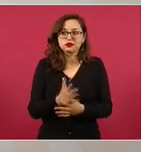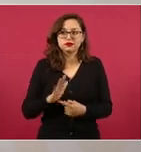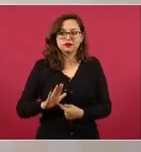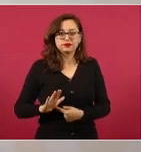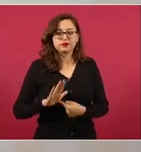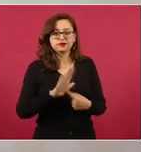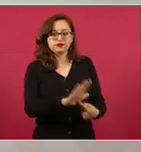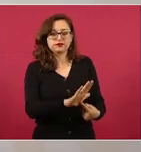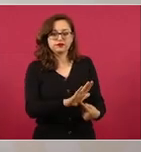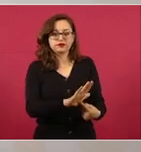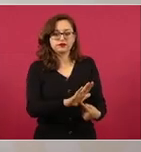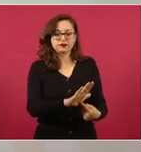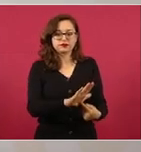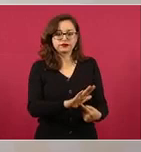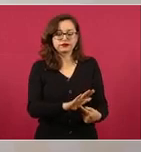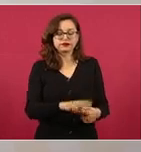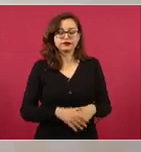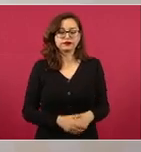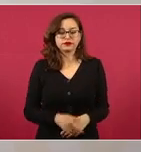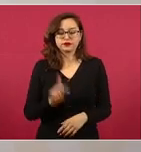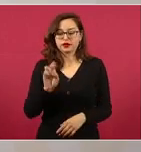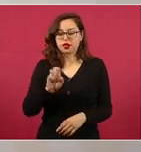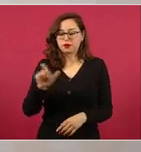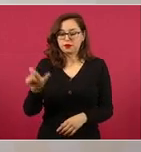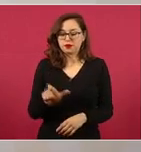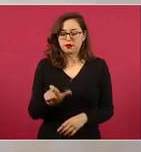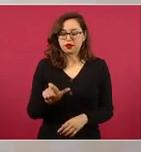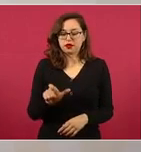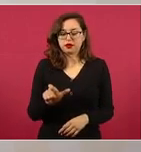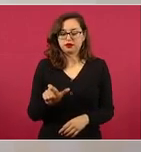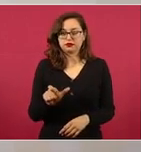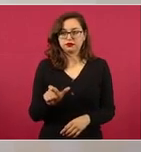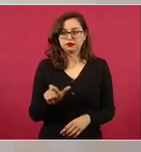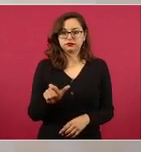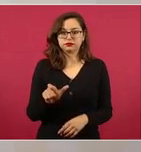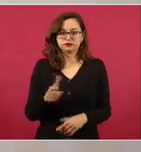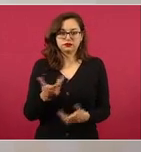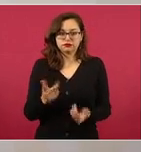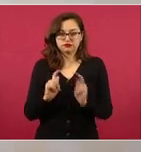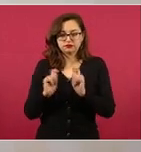le corresponde a Pemex la operación.